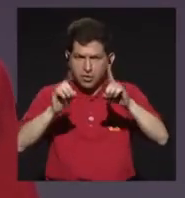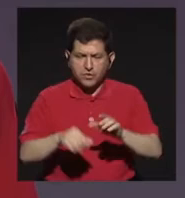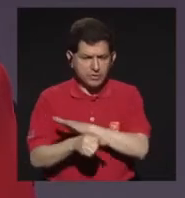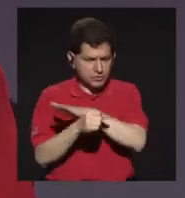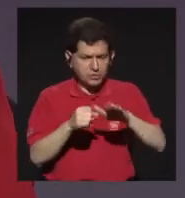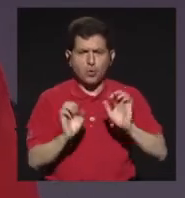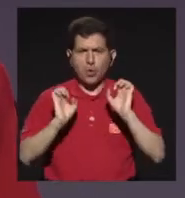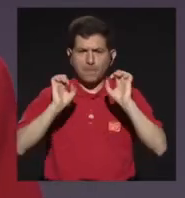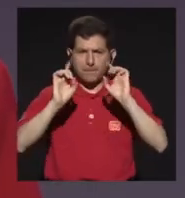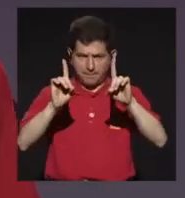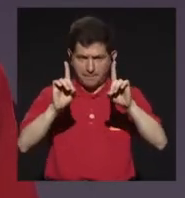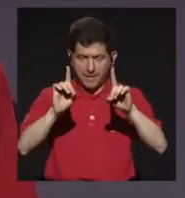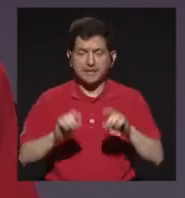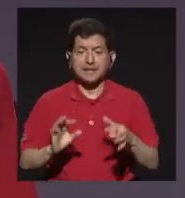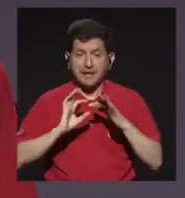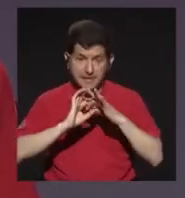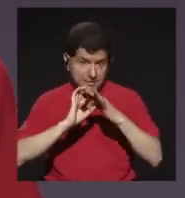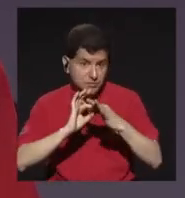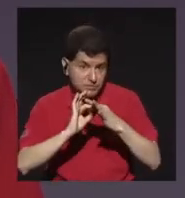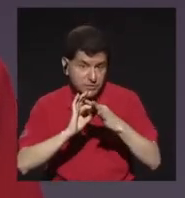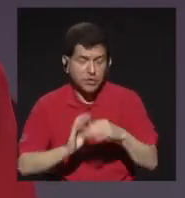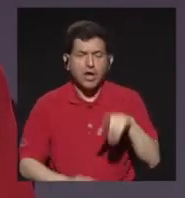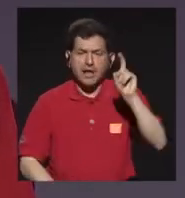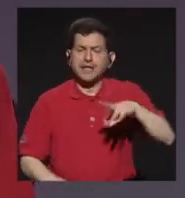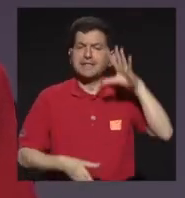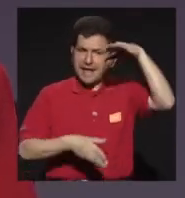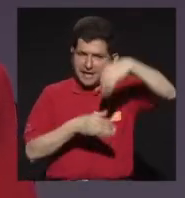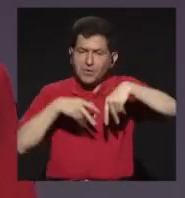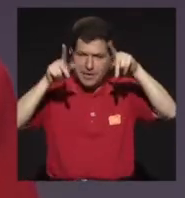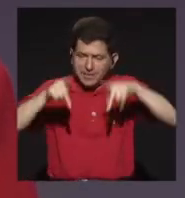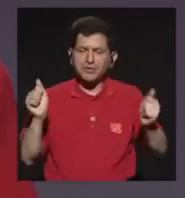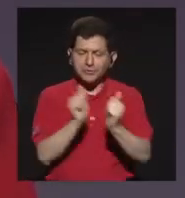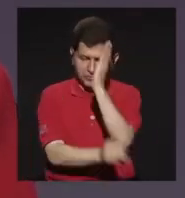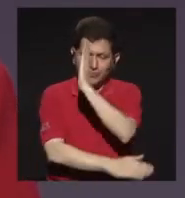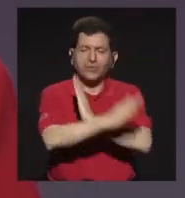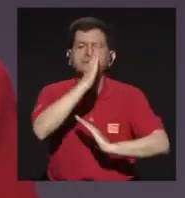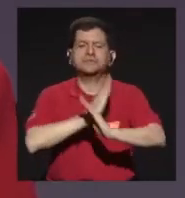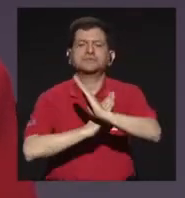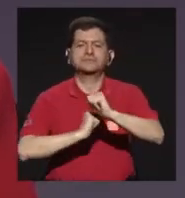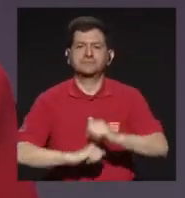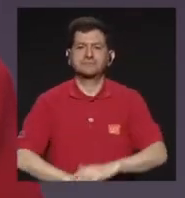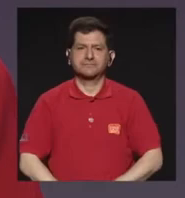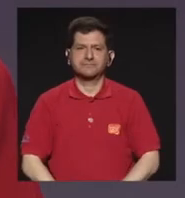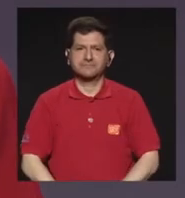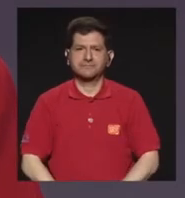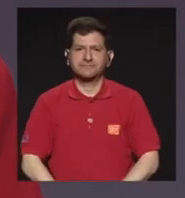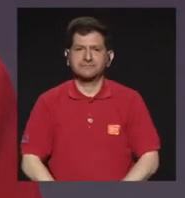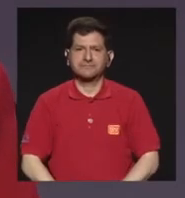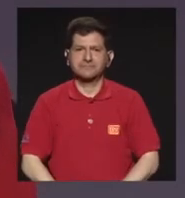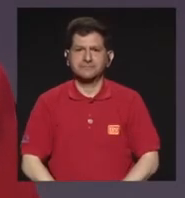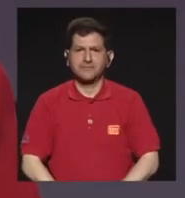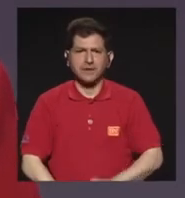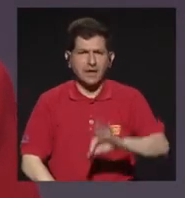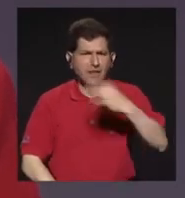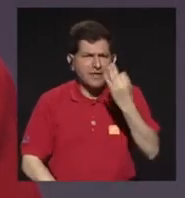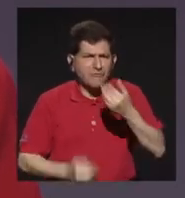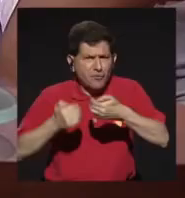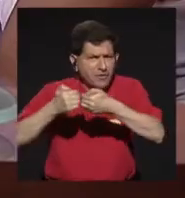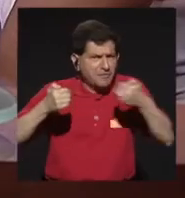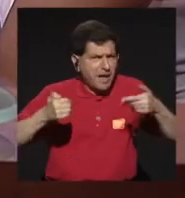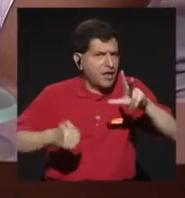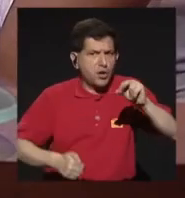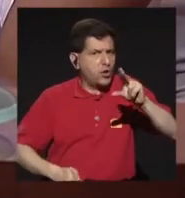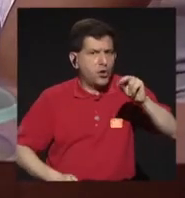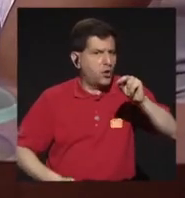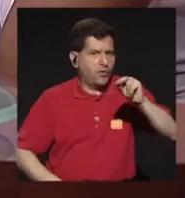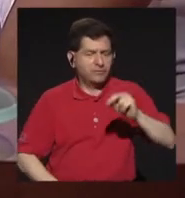de la sexualidad en general se debe incluir a las personas con discapacidad y no de manera segregada, ¿no?,